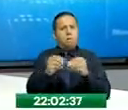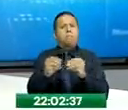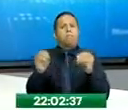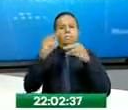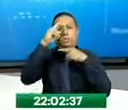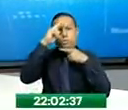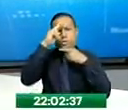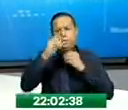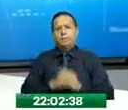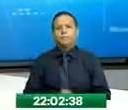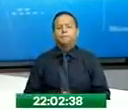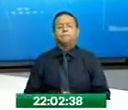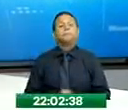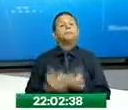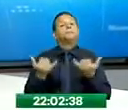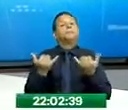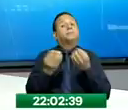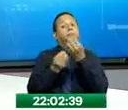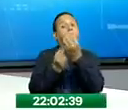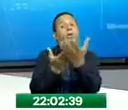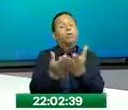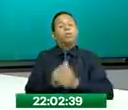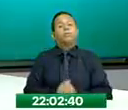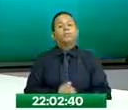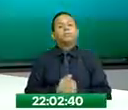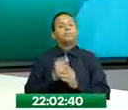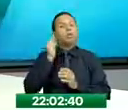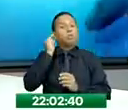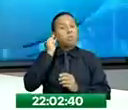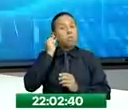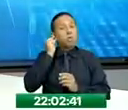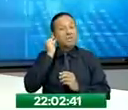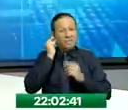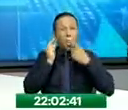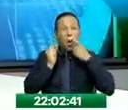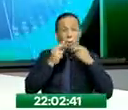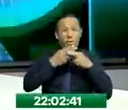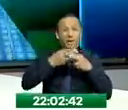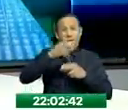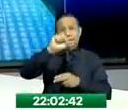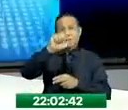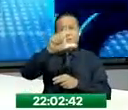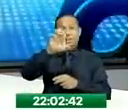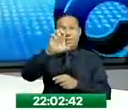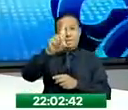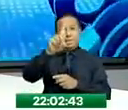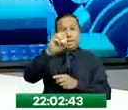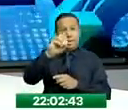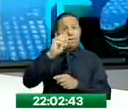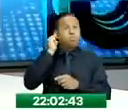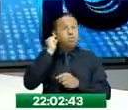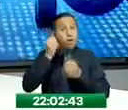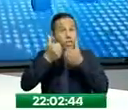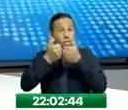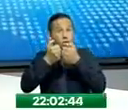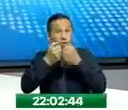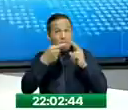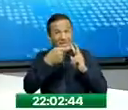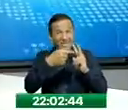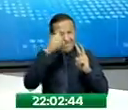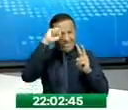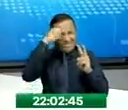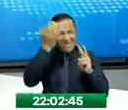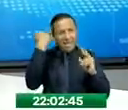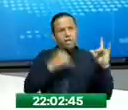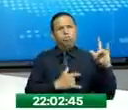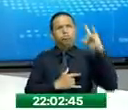la noticia en este sentido queremos informarles que la novia de daniel salcedo quien sobrevivió al accidente aéreo relató parte del siniestro en suelo